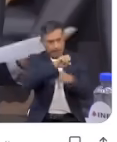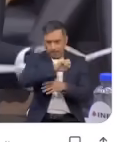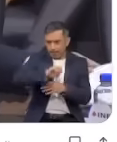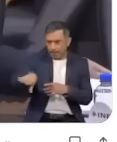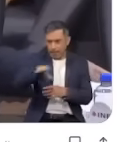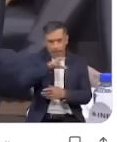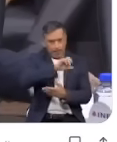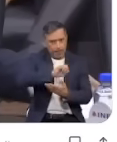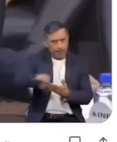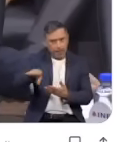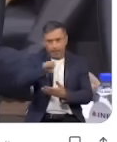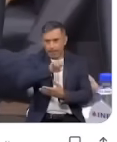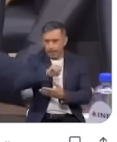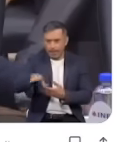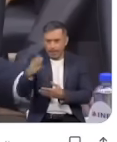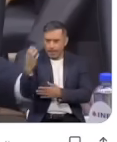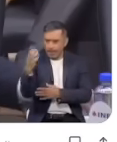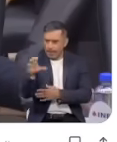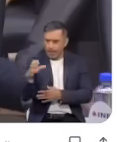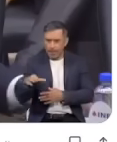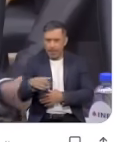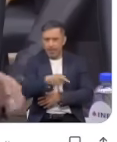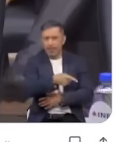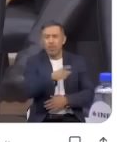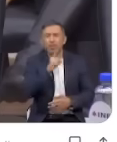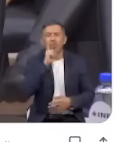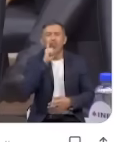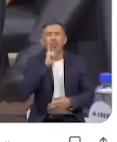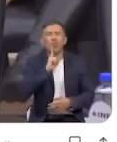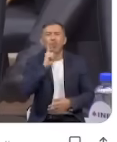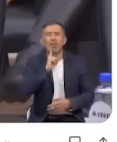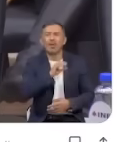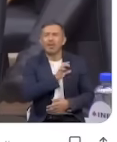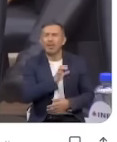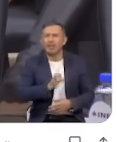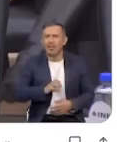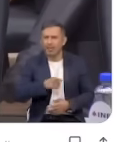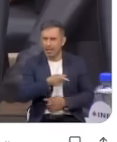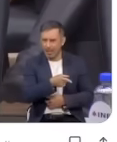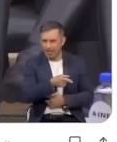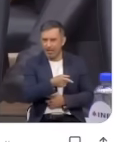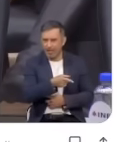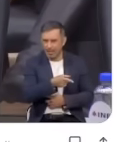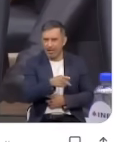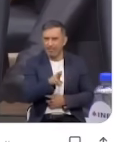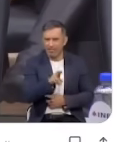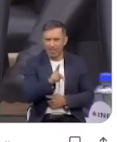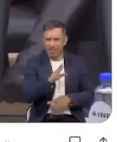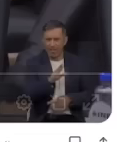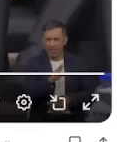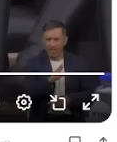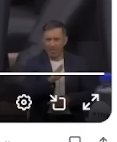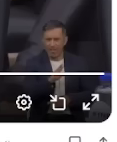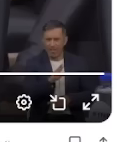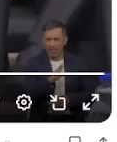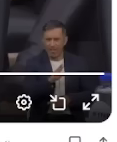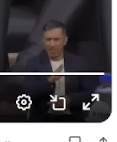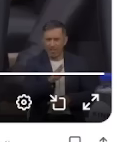la candidata del conservadurismo más rancio de este